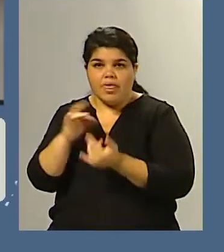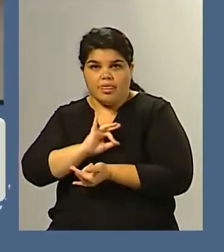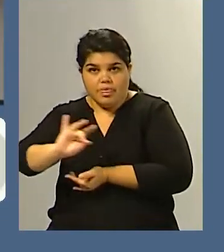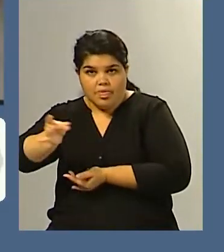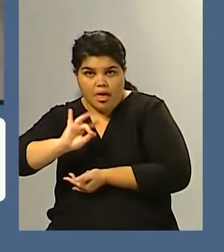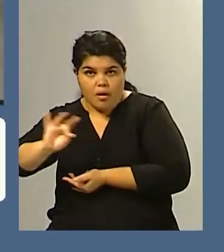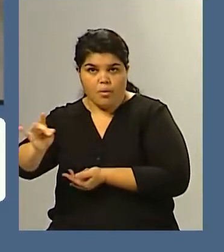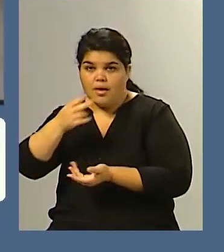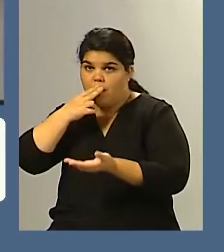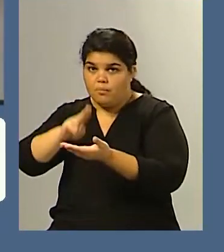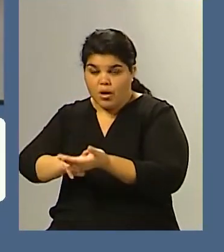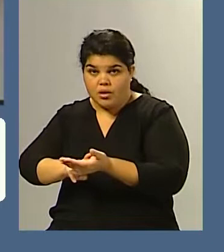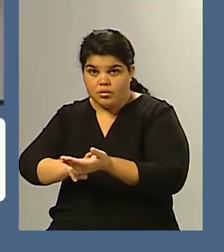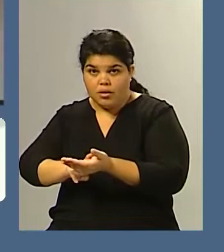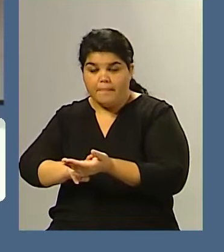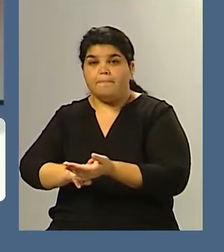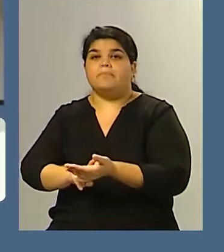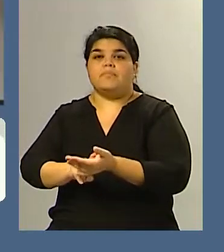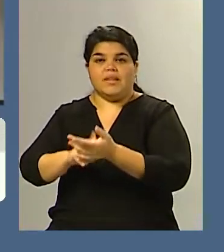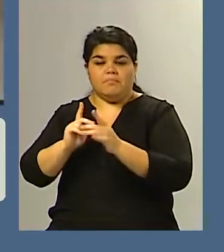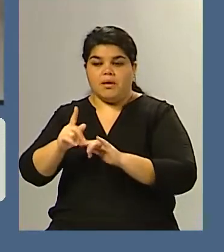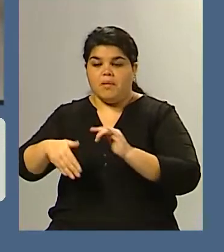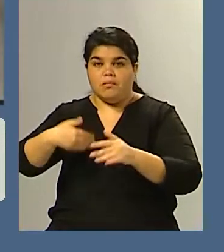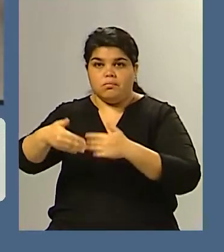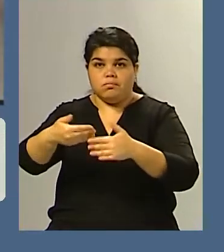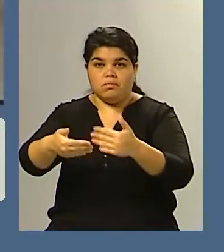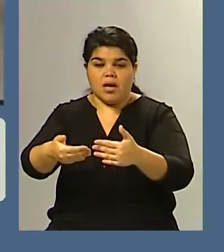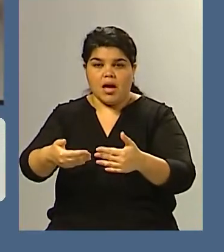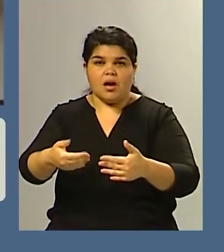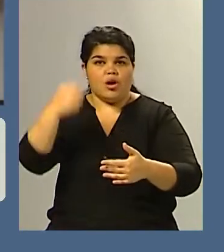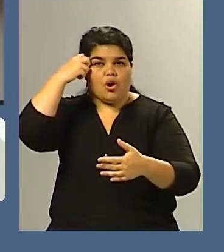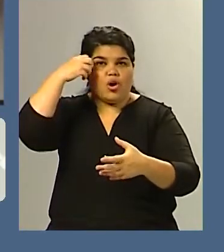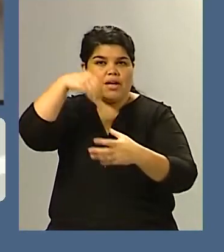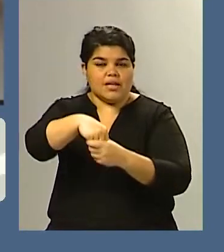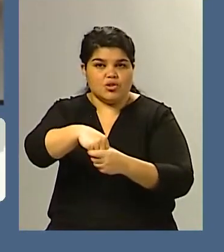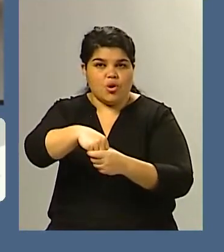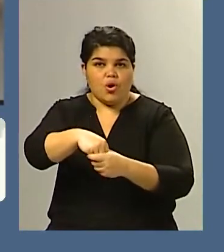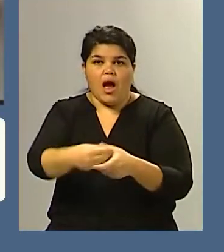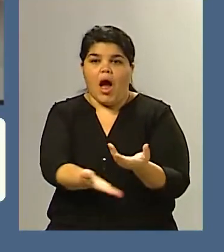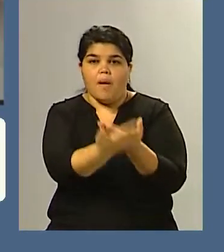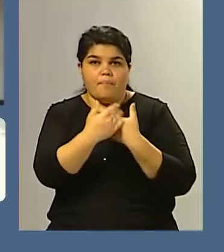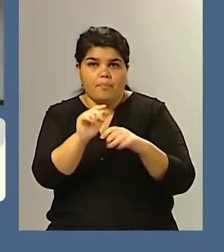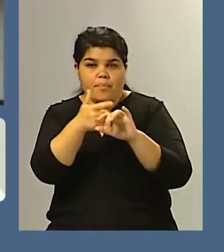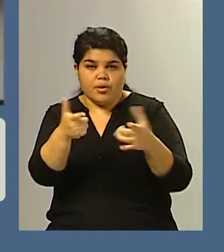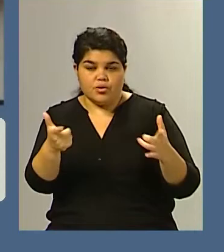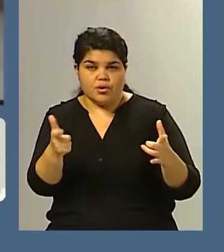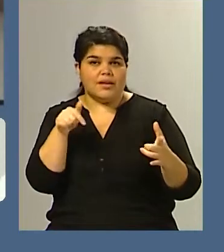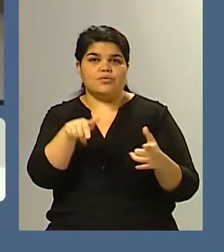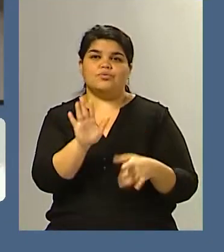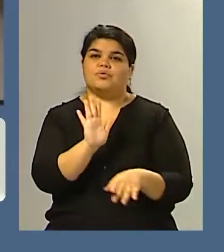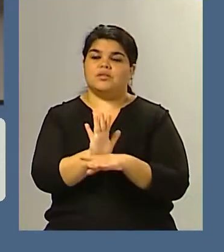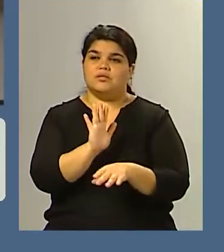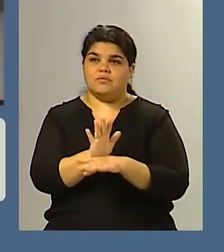entonces mañana no tenés una buena relación de fuerzas en el Congreso, te hicieron la suma y te mandan